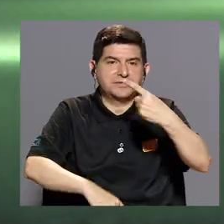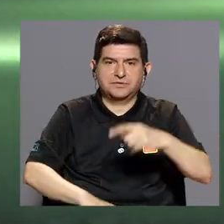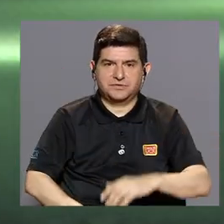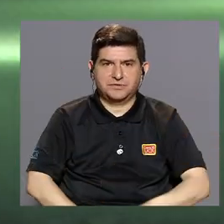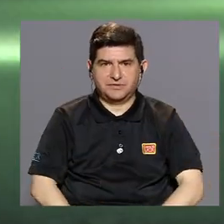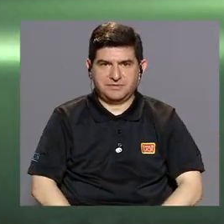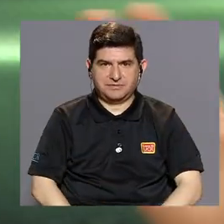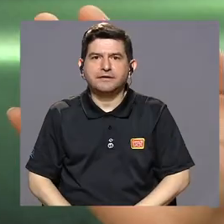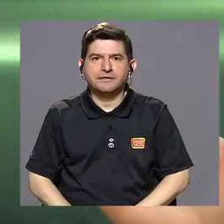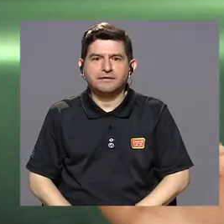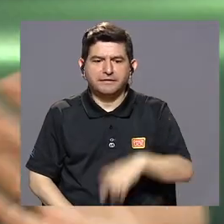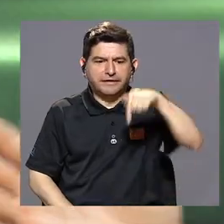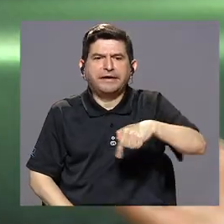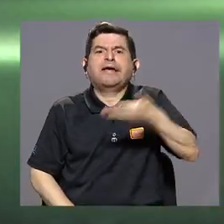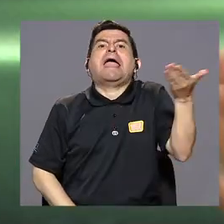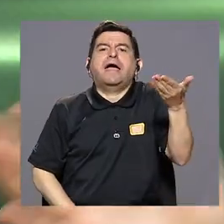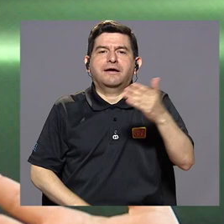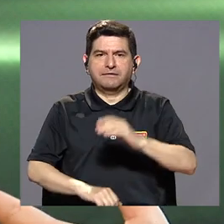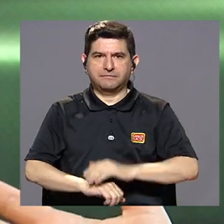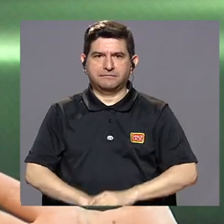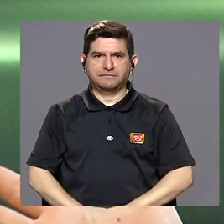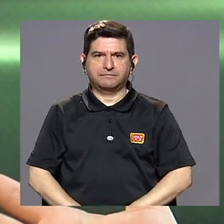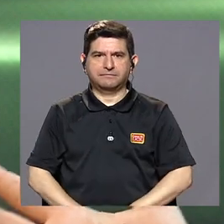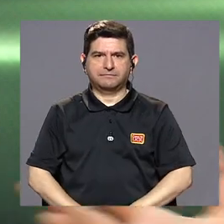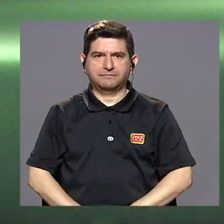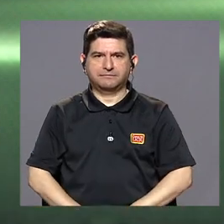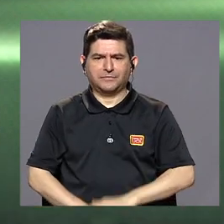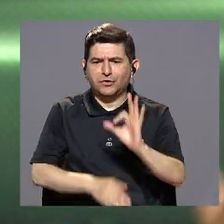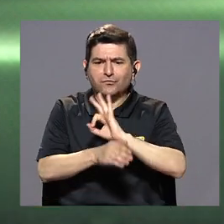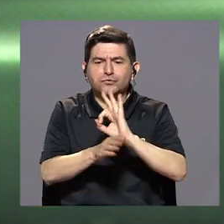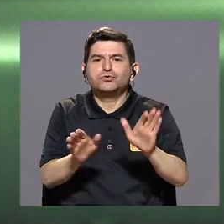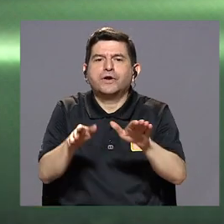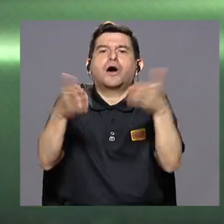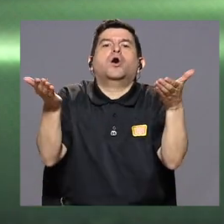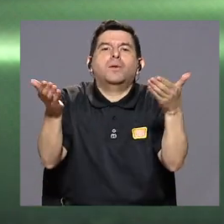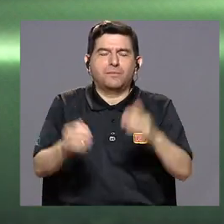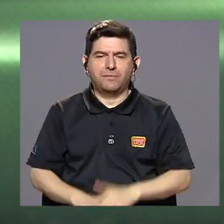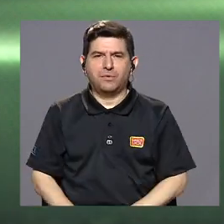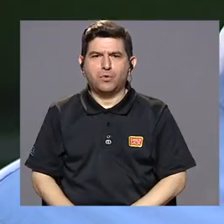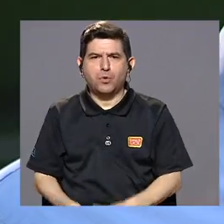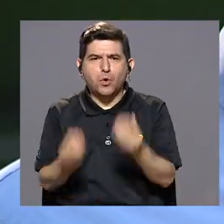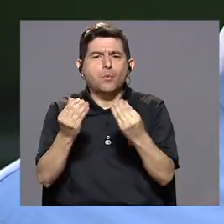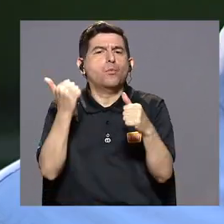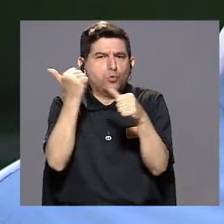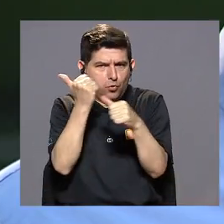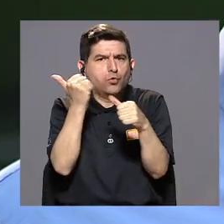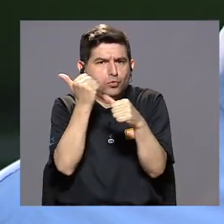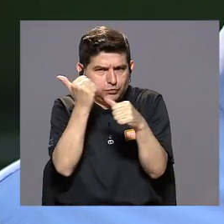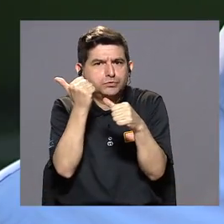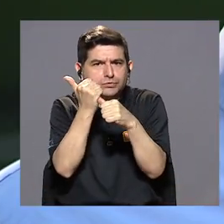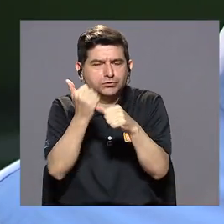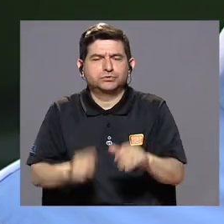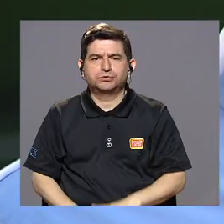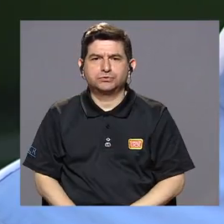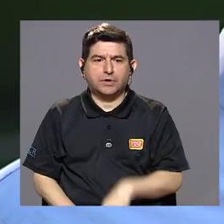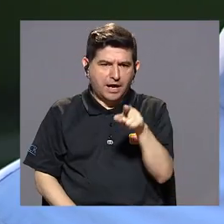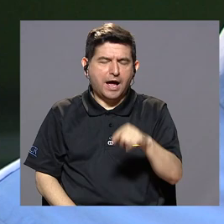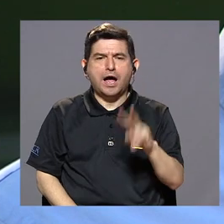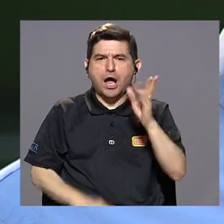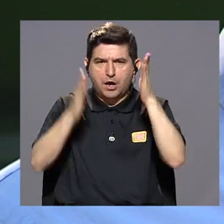dije, ¿y aquí qué? ¿Verdad? O sea, ¿cómo funciona? Mucho asesoramiento por